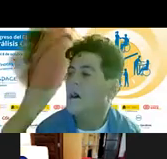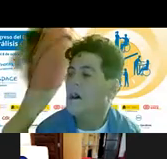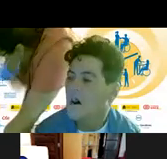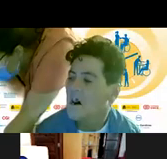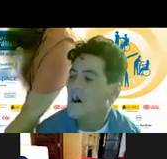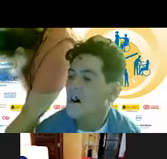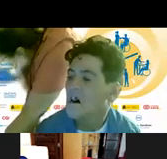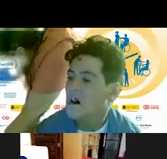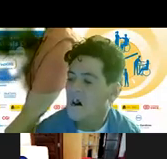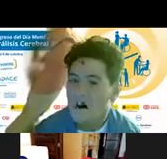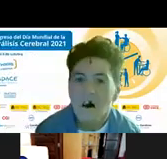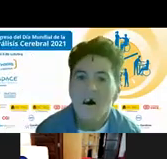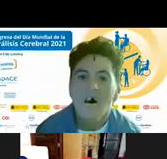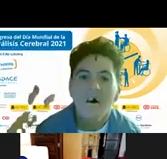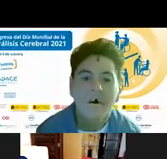Sí.